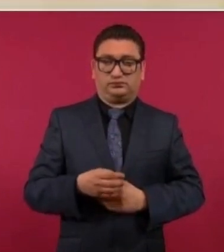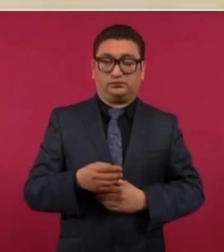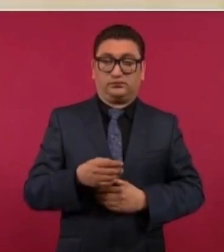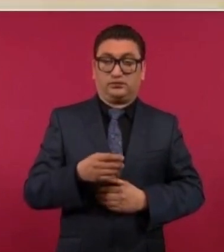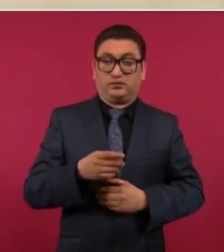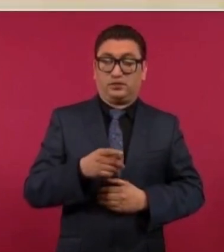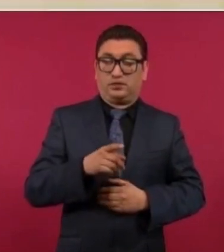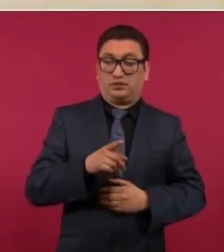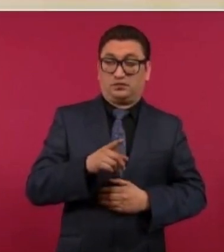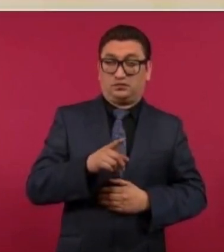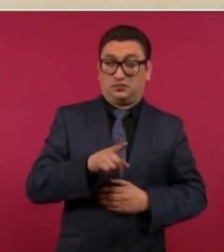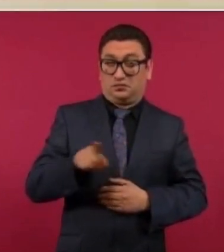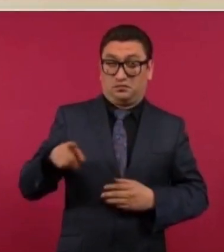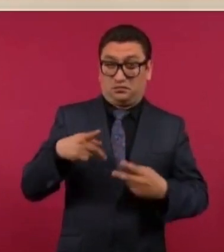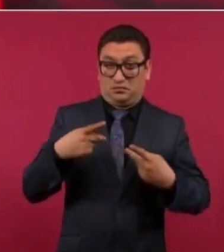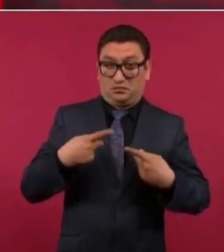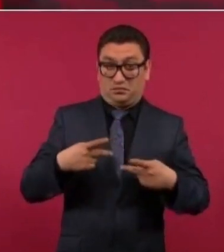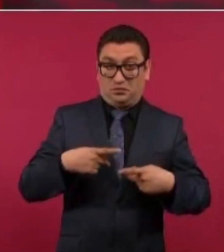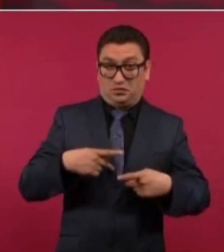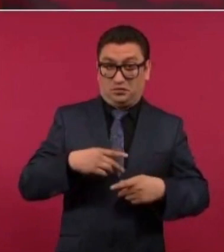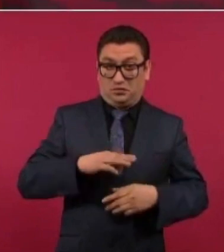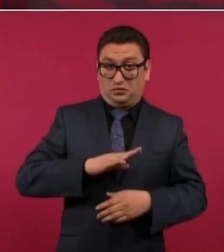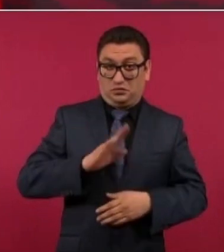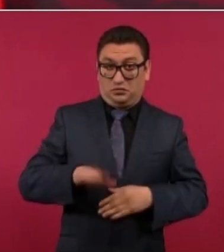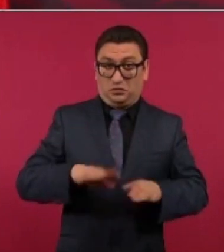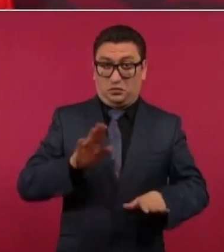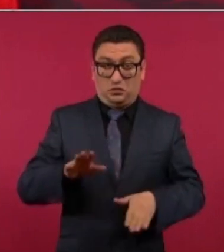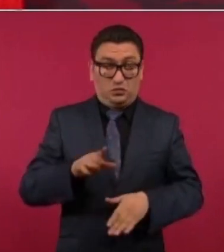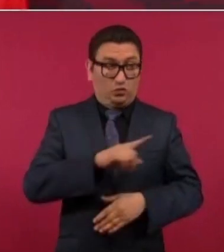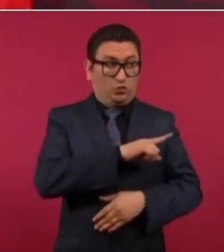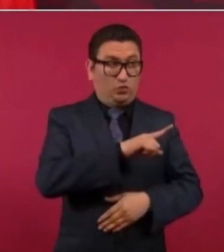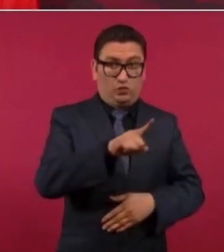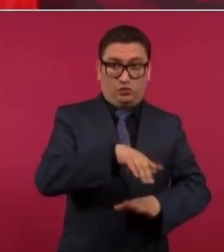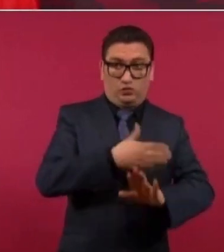matáis gozan de cabal salud.